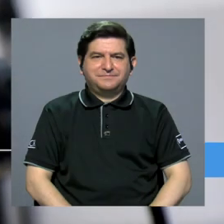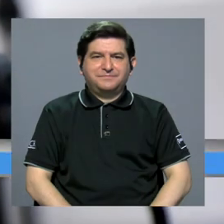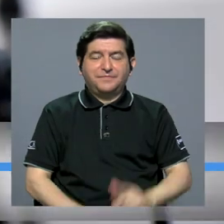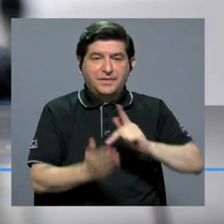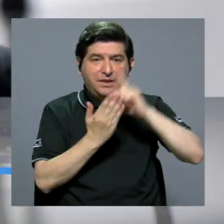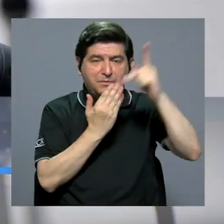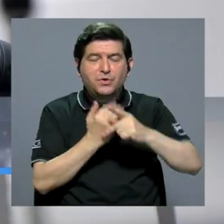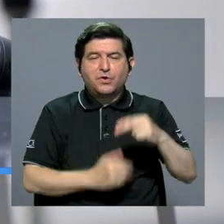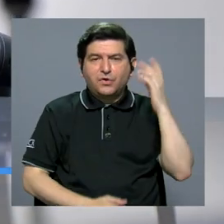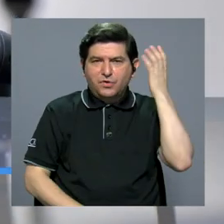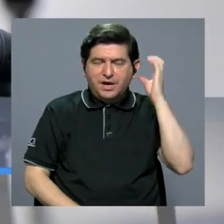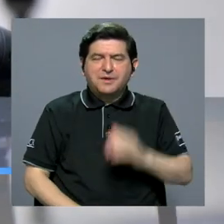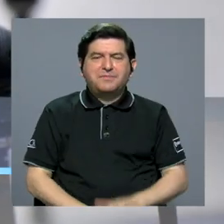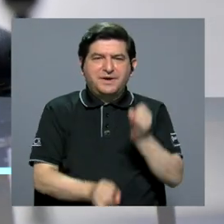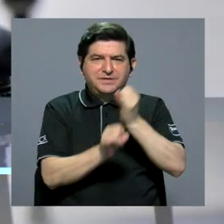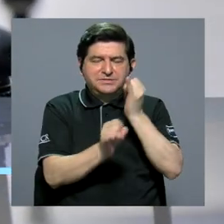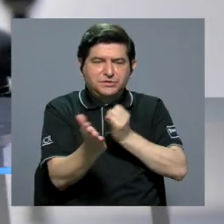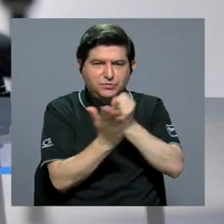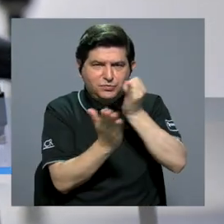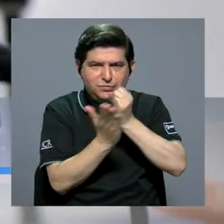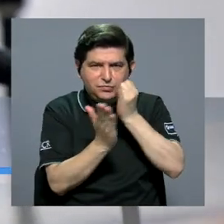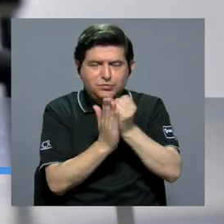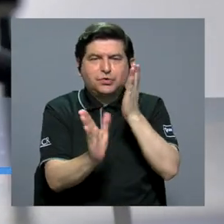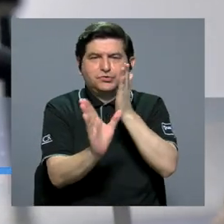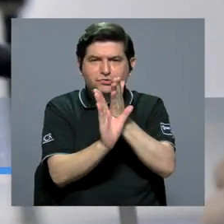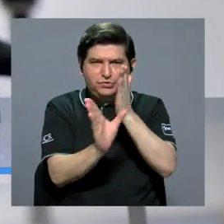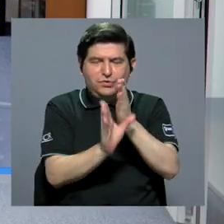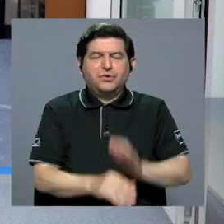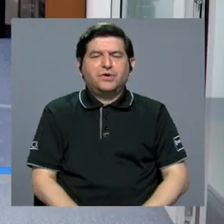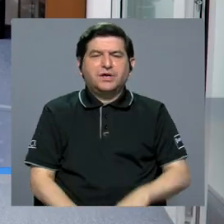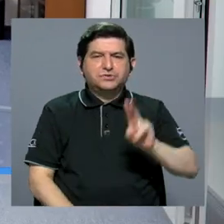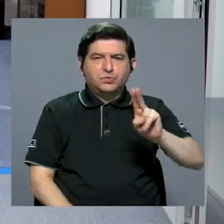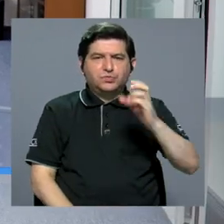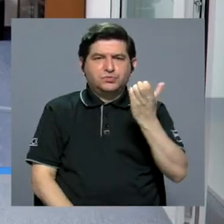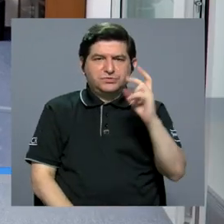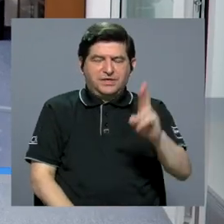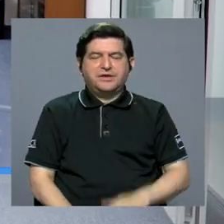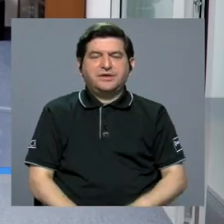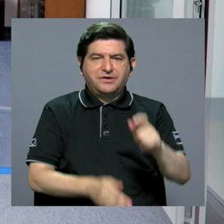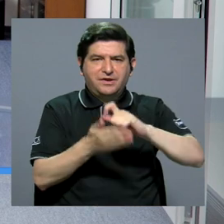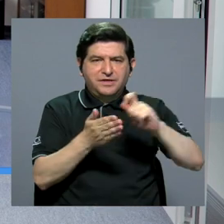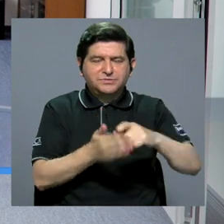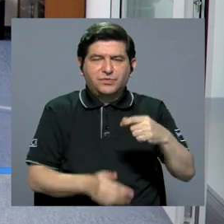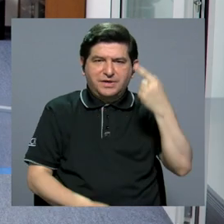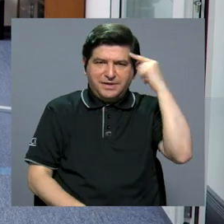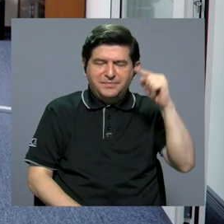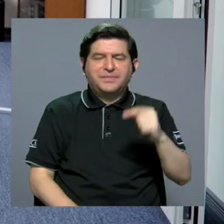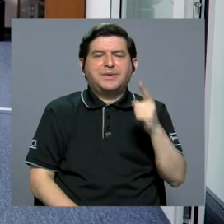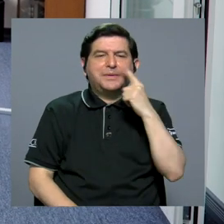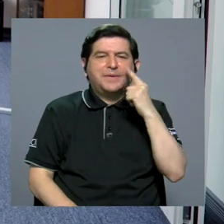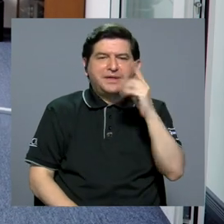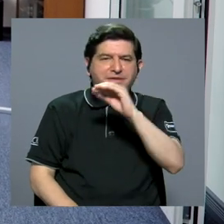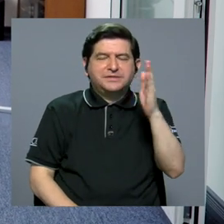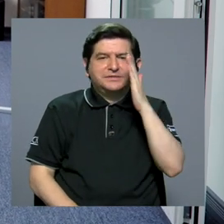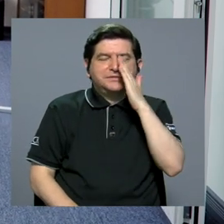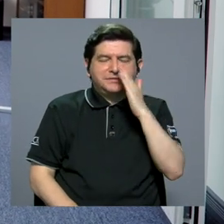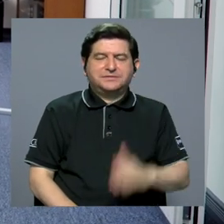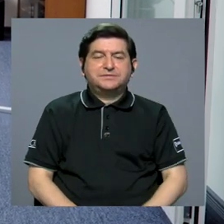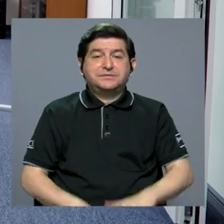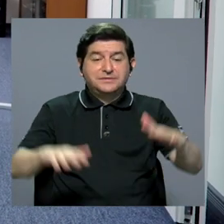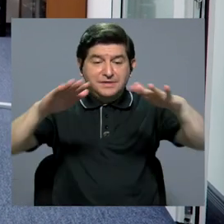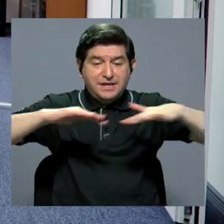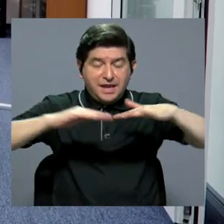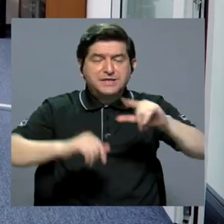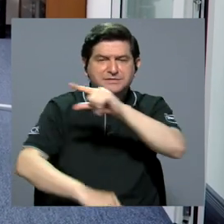El programa de radio del Instituto de Investigaciones Psicológicas de la UCR, Escuela para Padres y Madres, propicia un